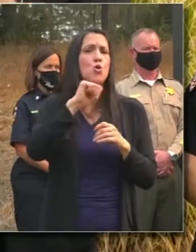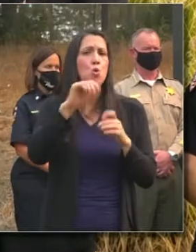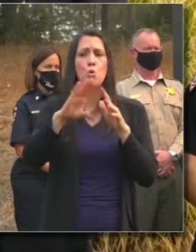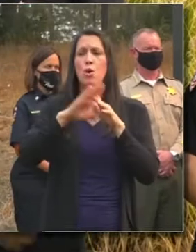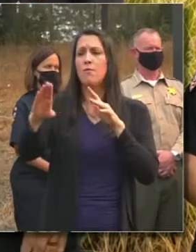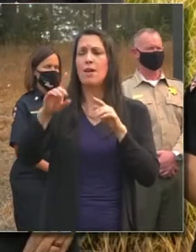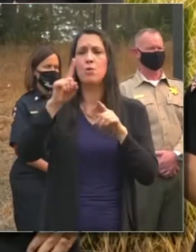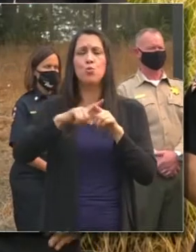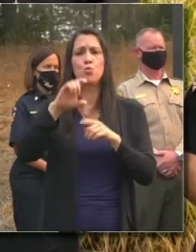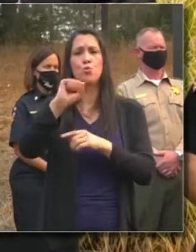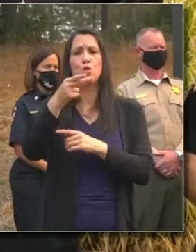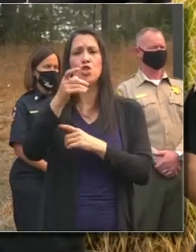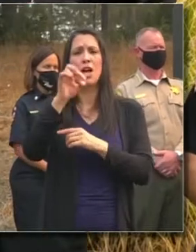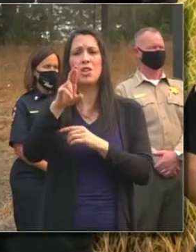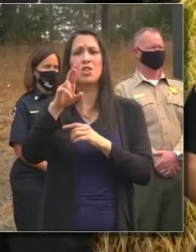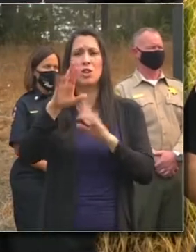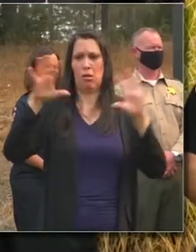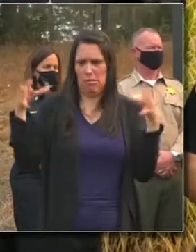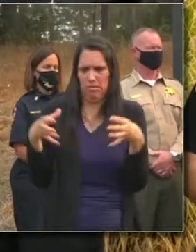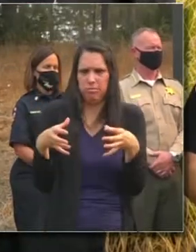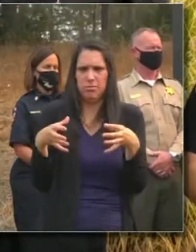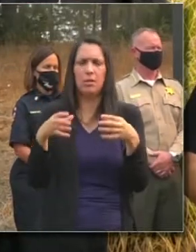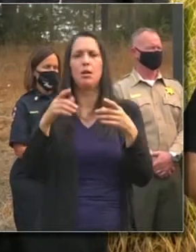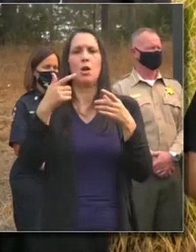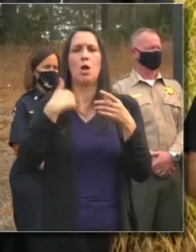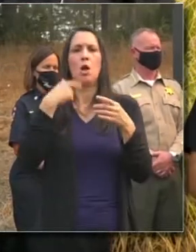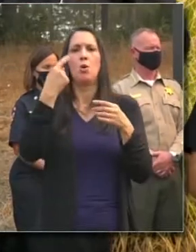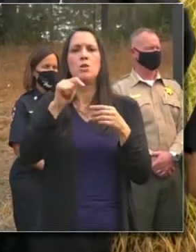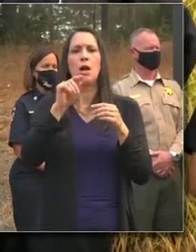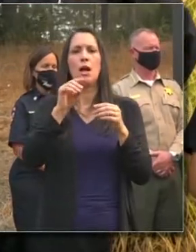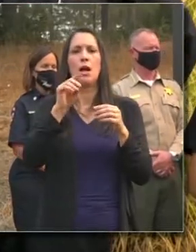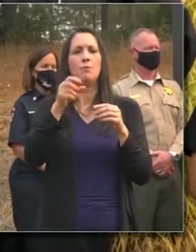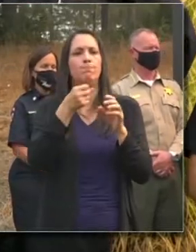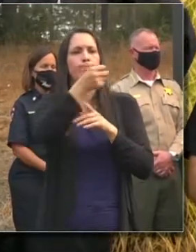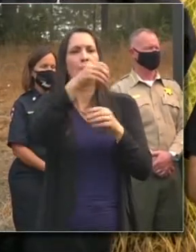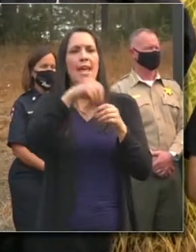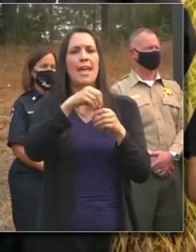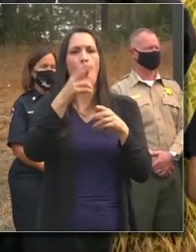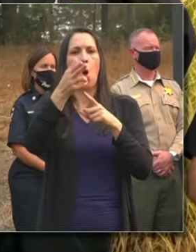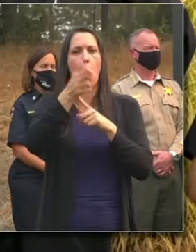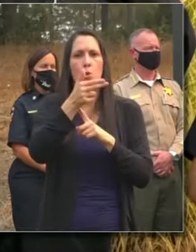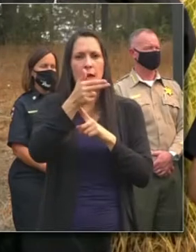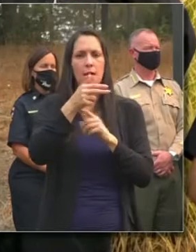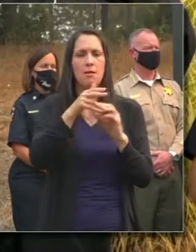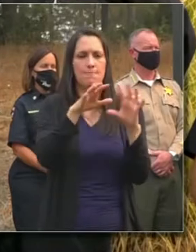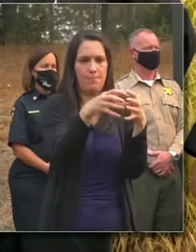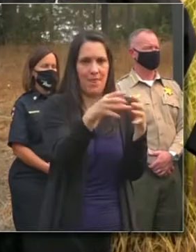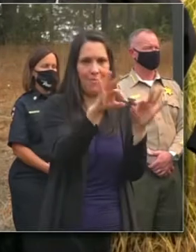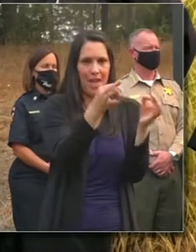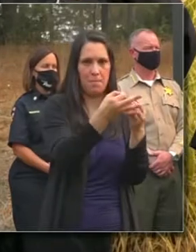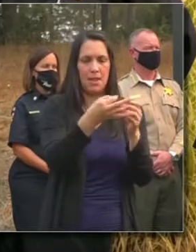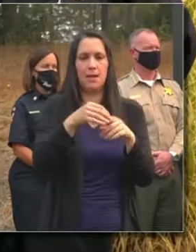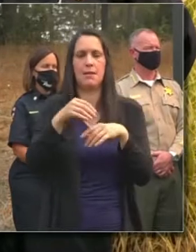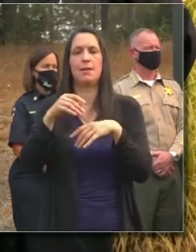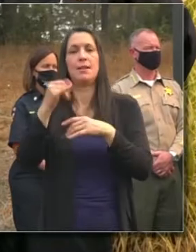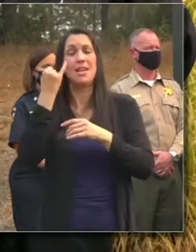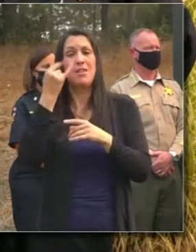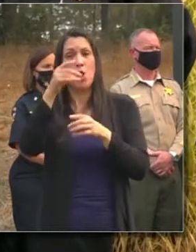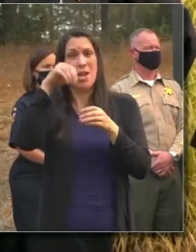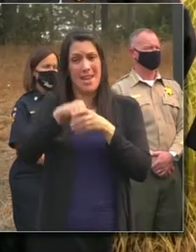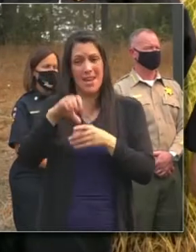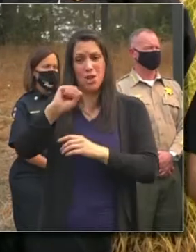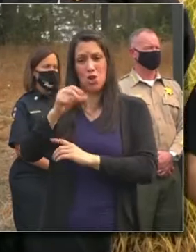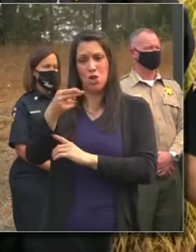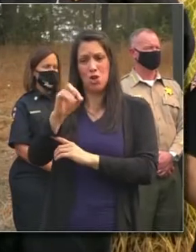no en un refugio congregado sino en hoteles para mantenernos como familia como